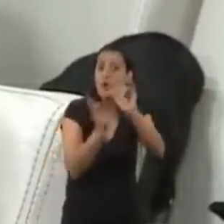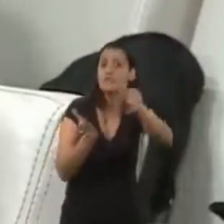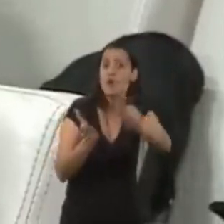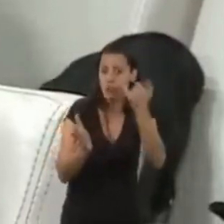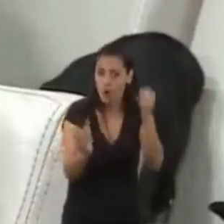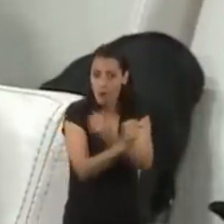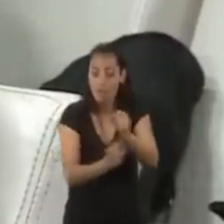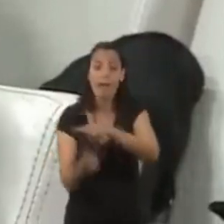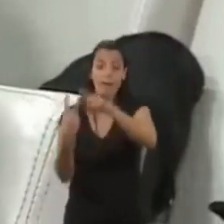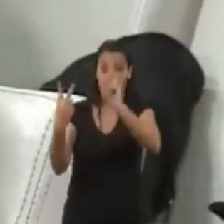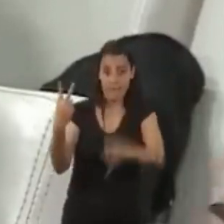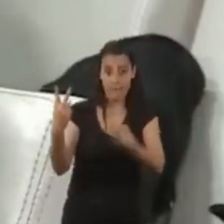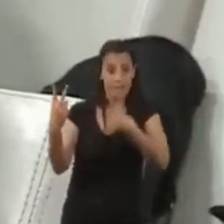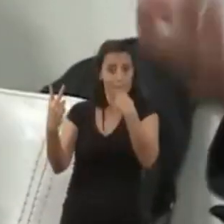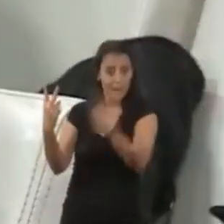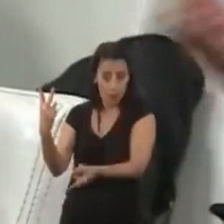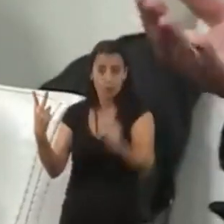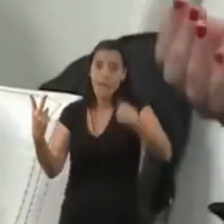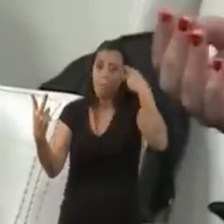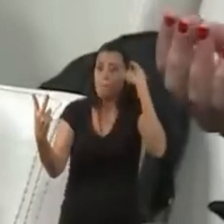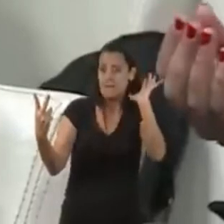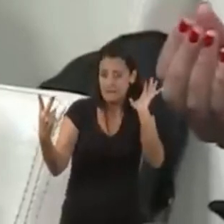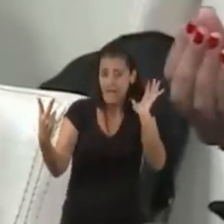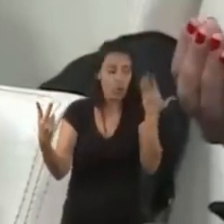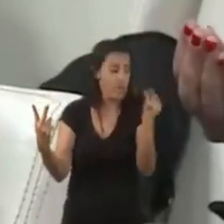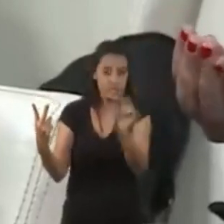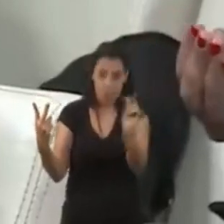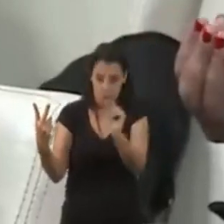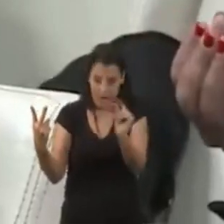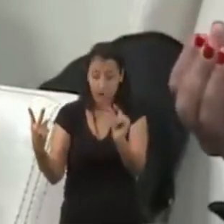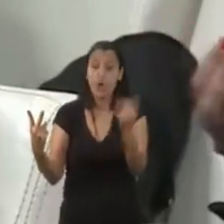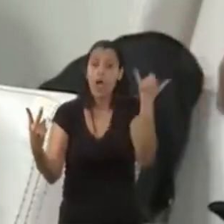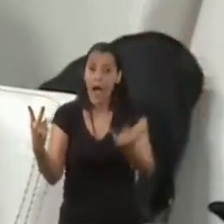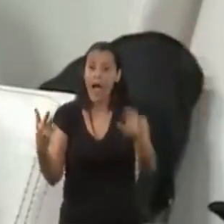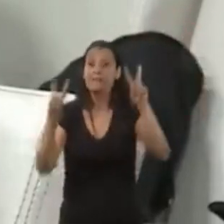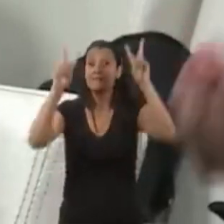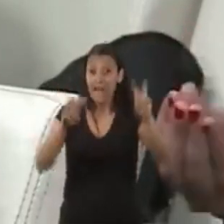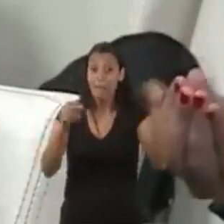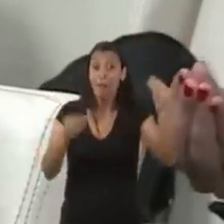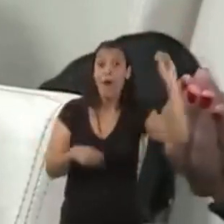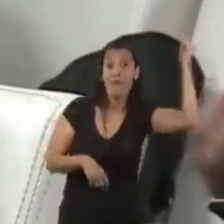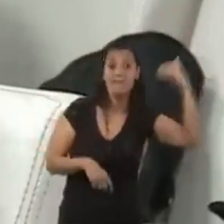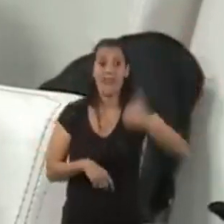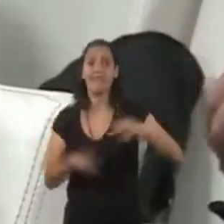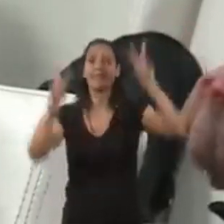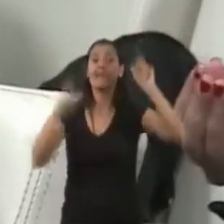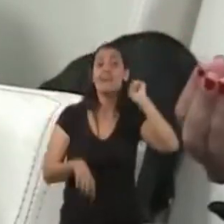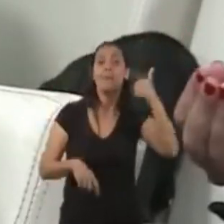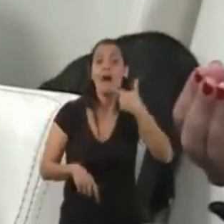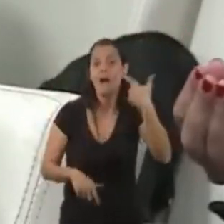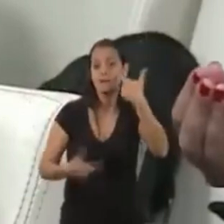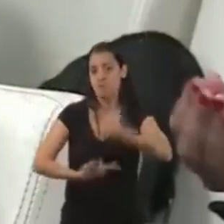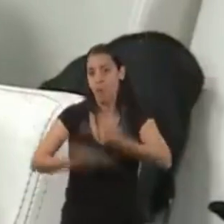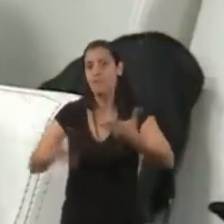también preguntarle pensando en un episodio reciente que hubo entre Brasil y Argentina con el tema del gas que mostró la